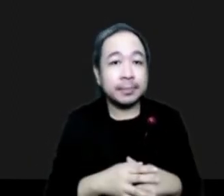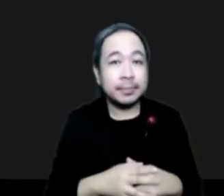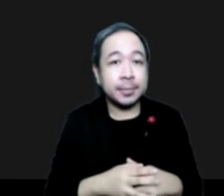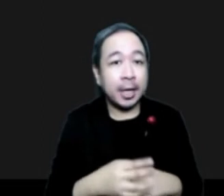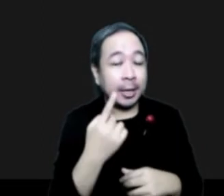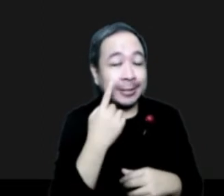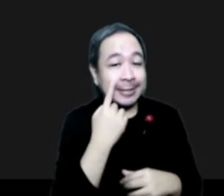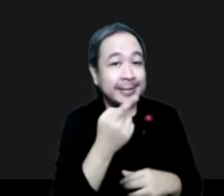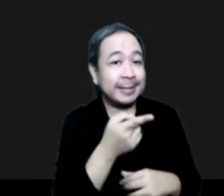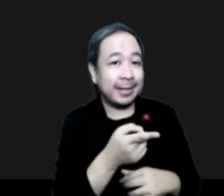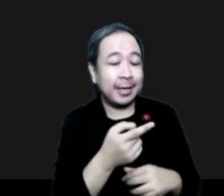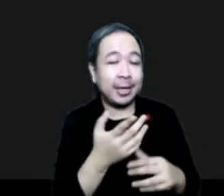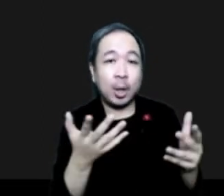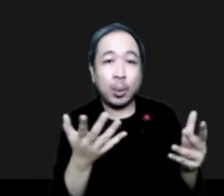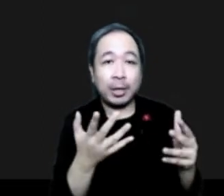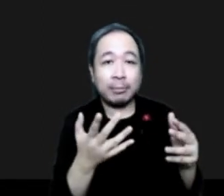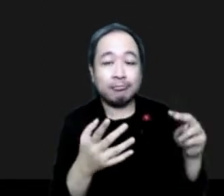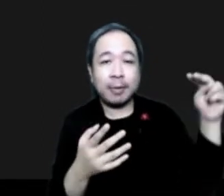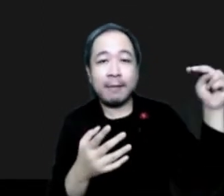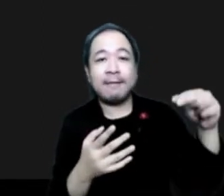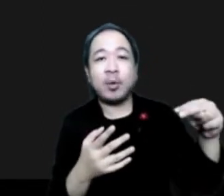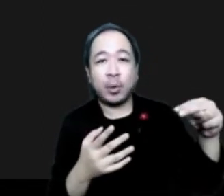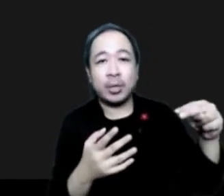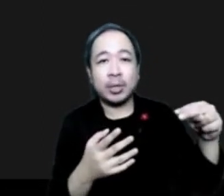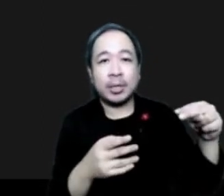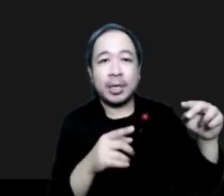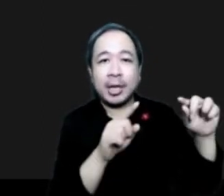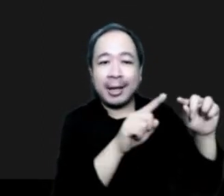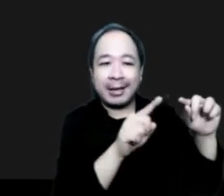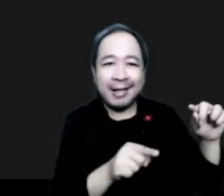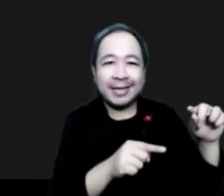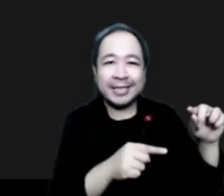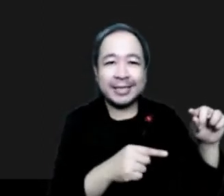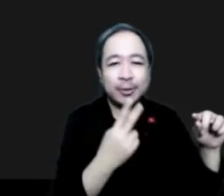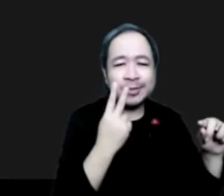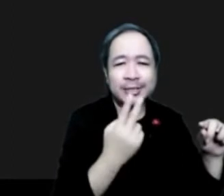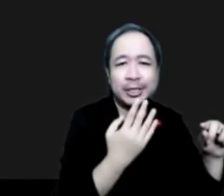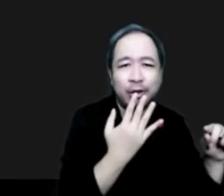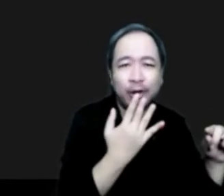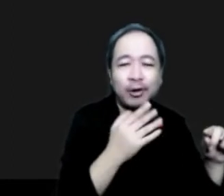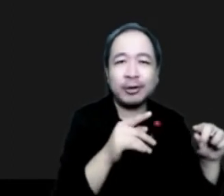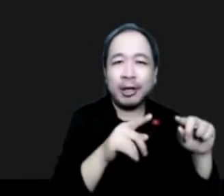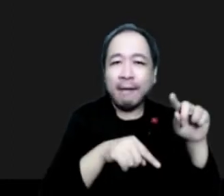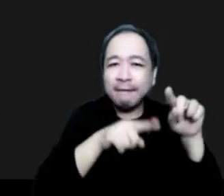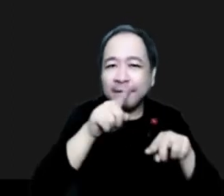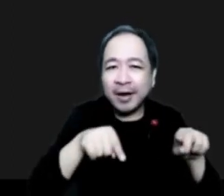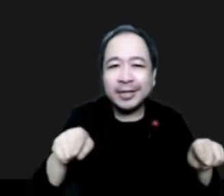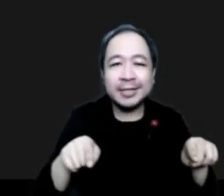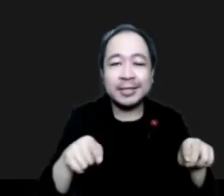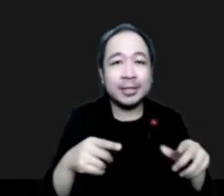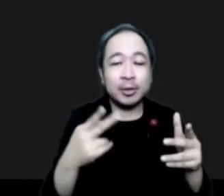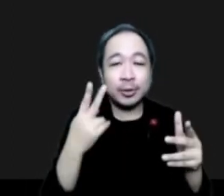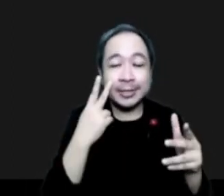descargas, aquí está una escala de colores que nos dice el tiempo de ocurrencia, pero tiene un puntito negro,